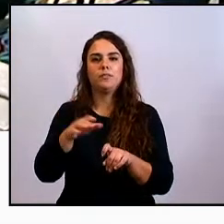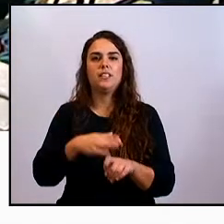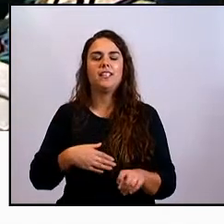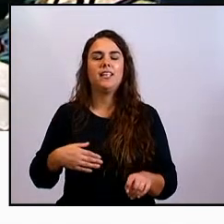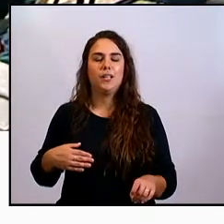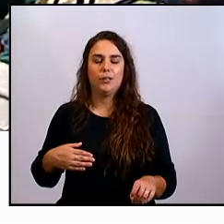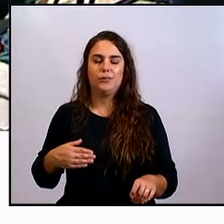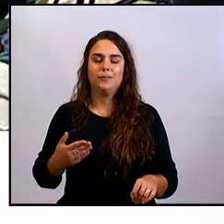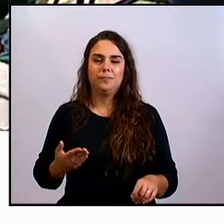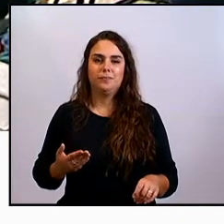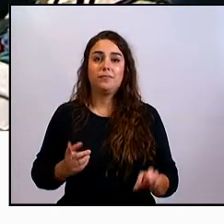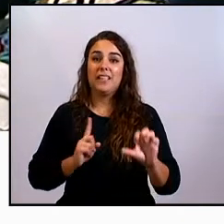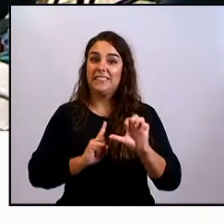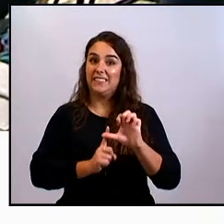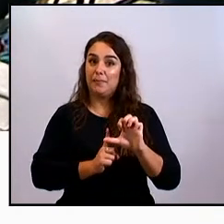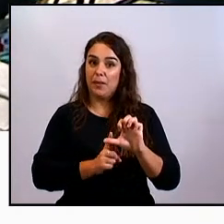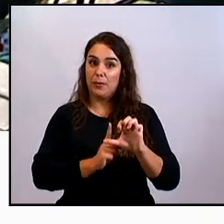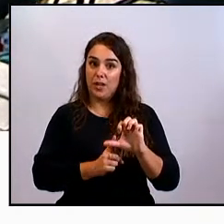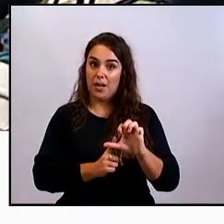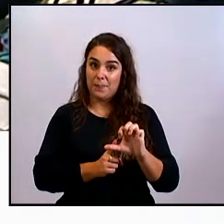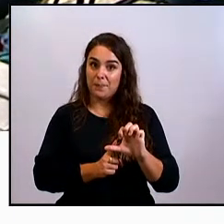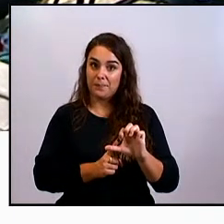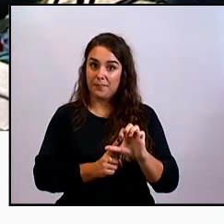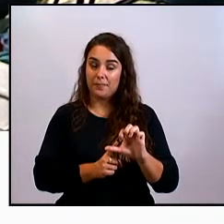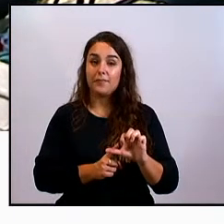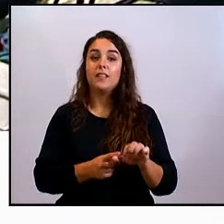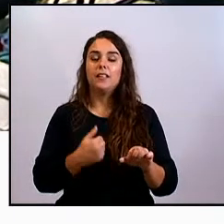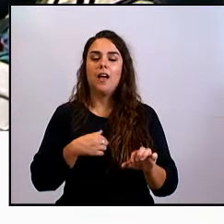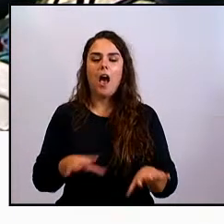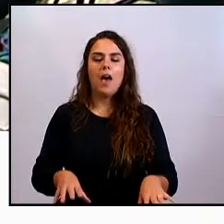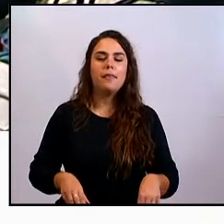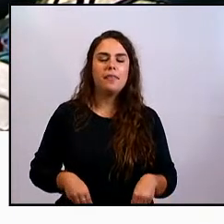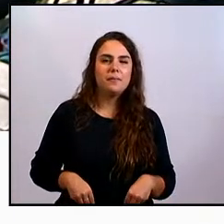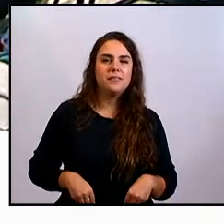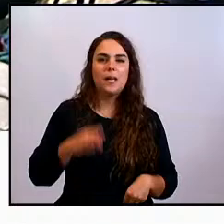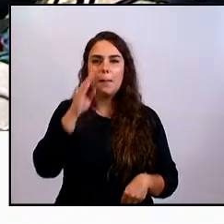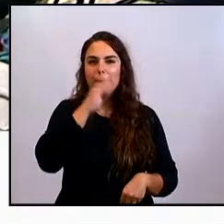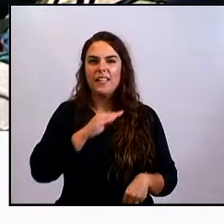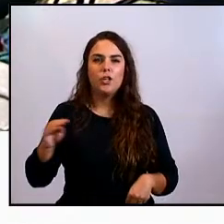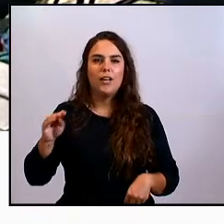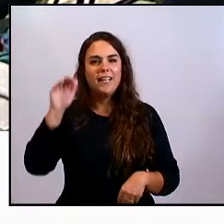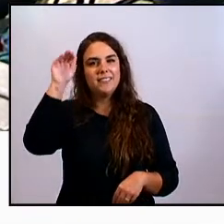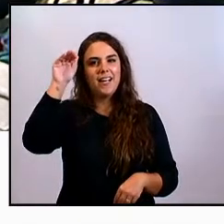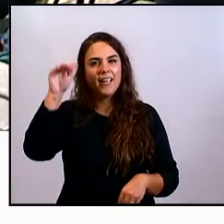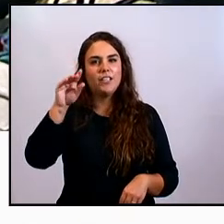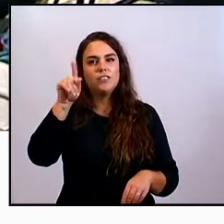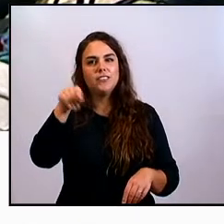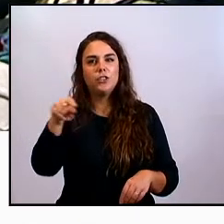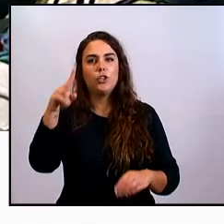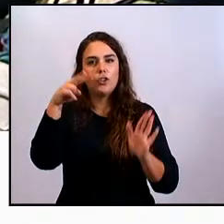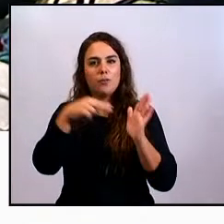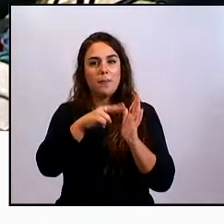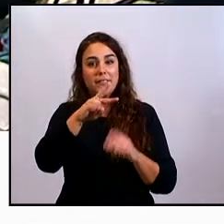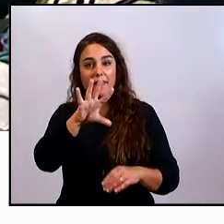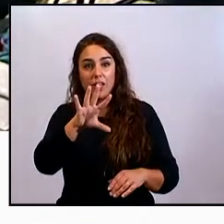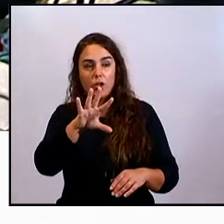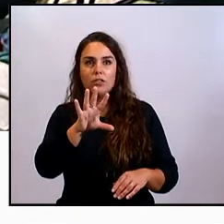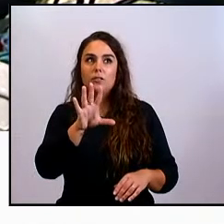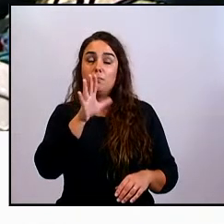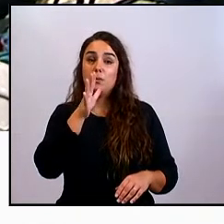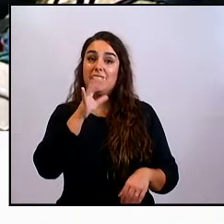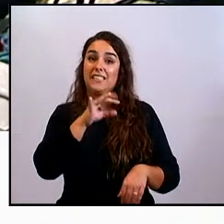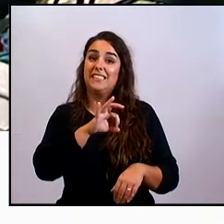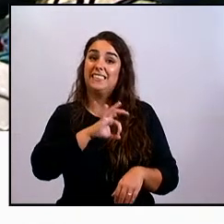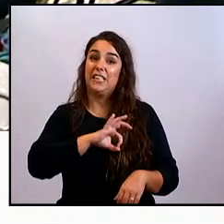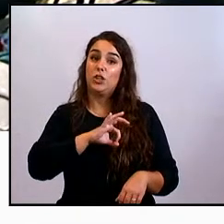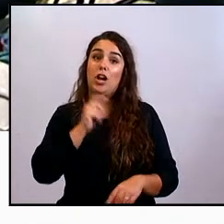cuestión. ¿Extremadura va a seguir acogiendo a menores inmigrantes durante 2025? Porque el señor